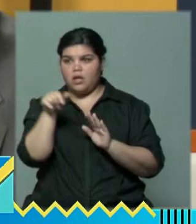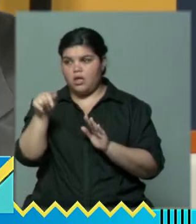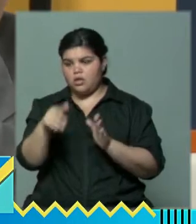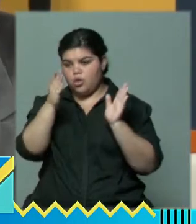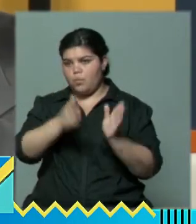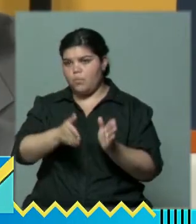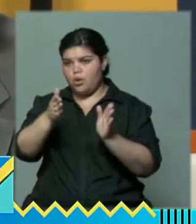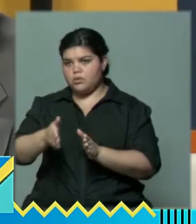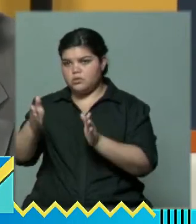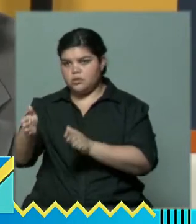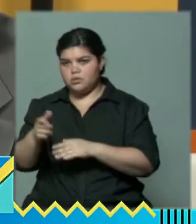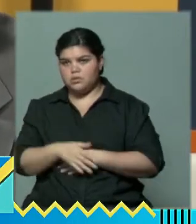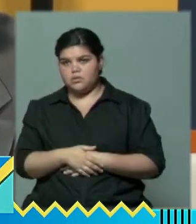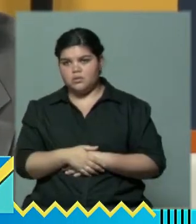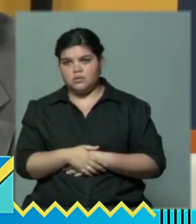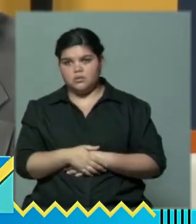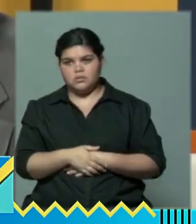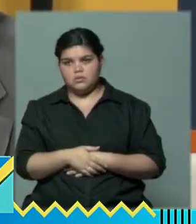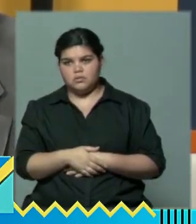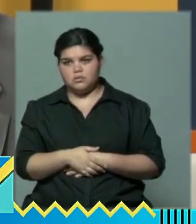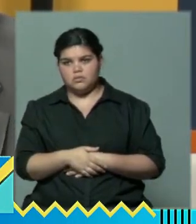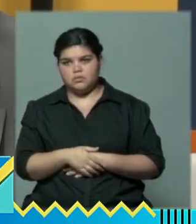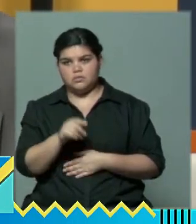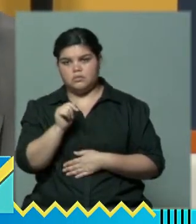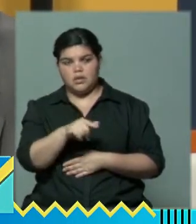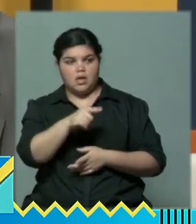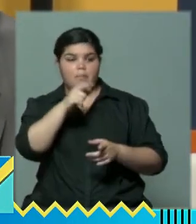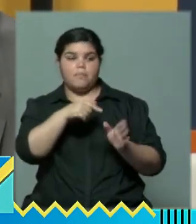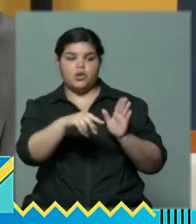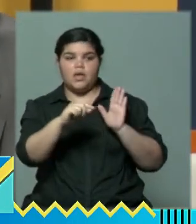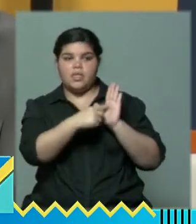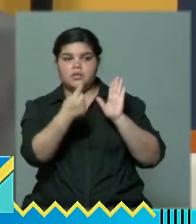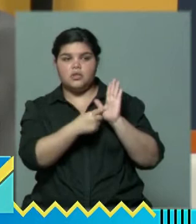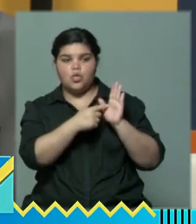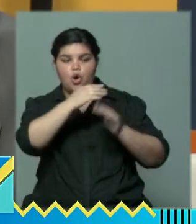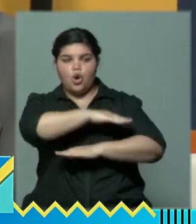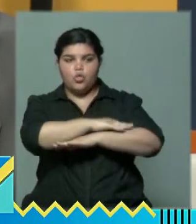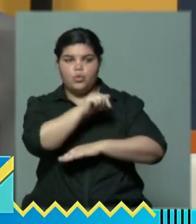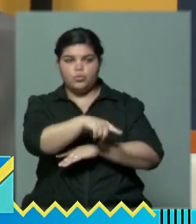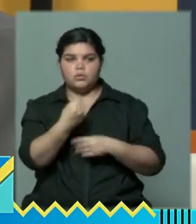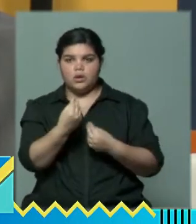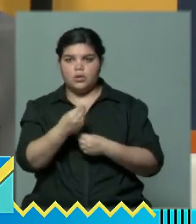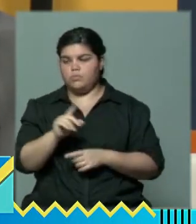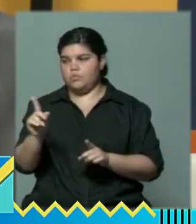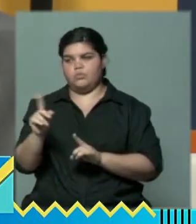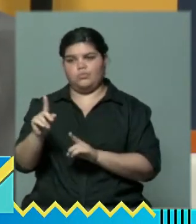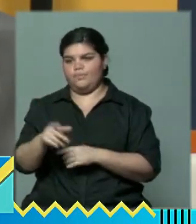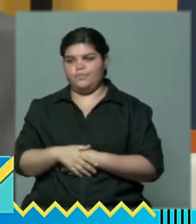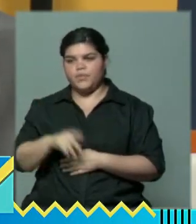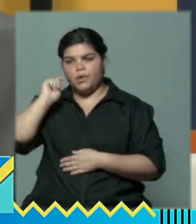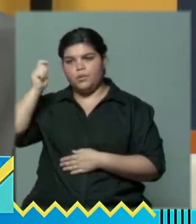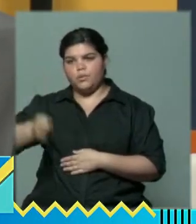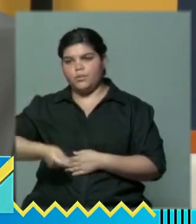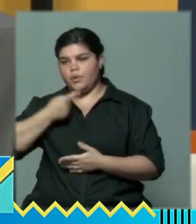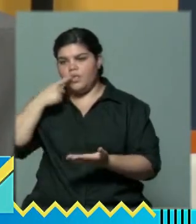está tipificando una conducta No. y está A ver, diciendo que es va a ser contraria el a ley. El juez que va a resolver si es contrario a la ley o no va a un juez